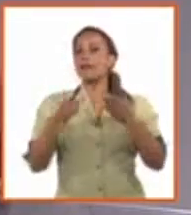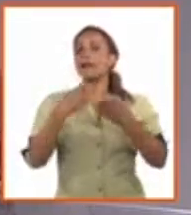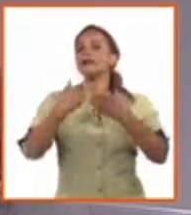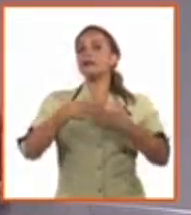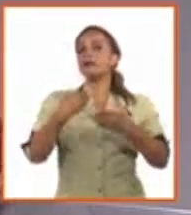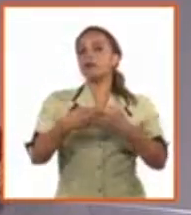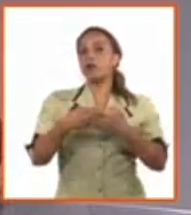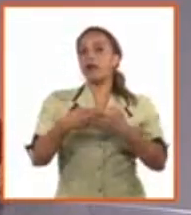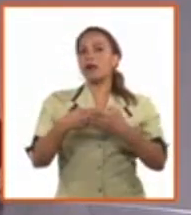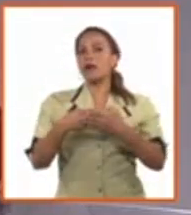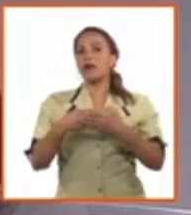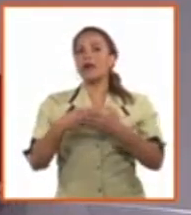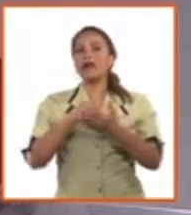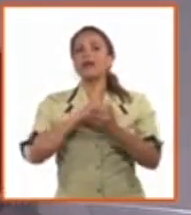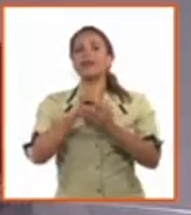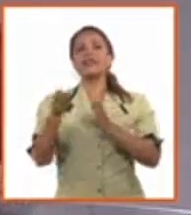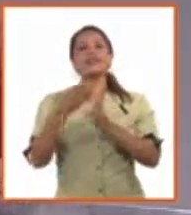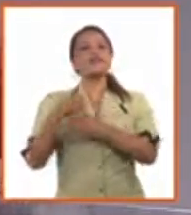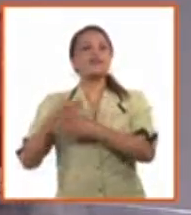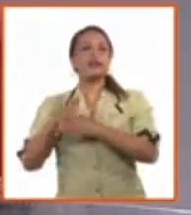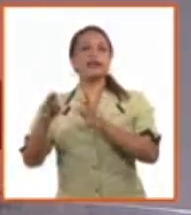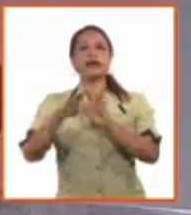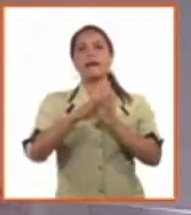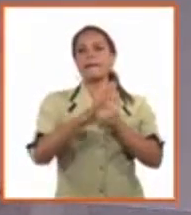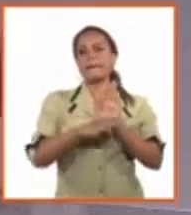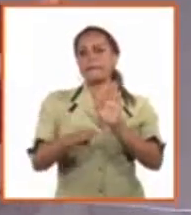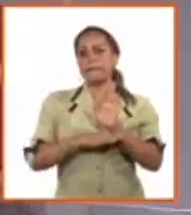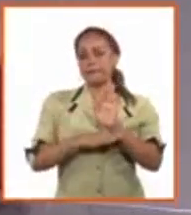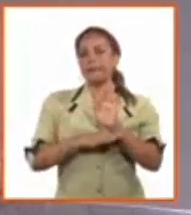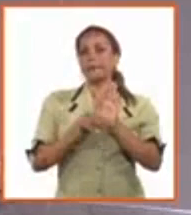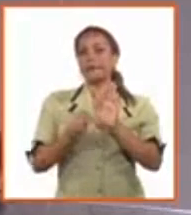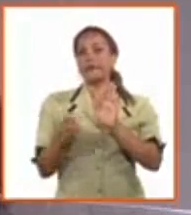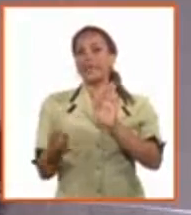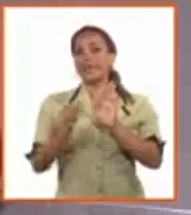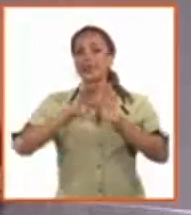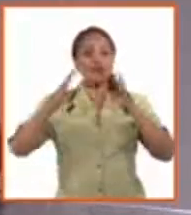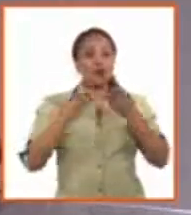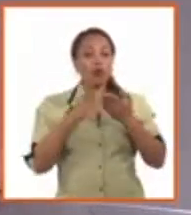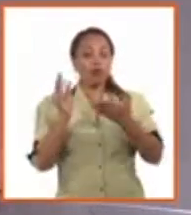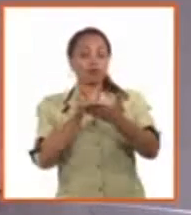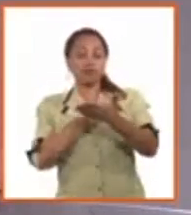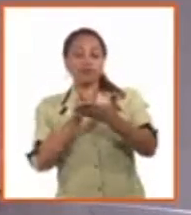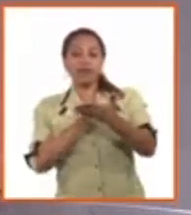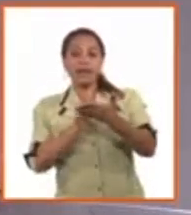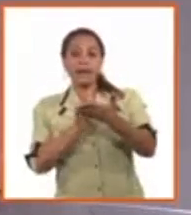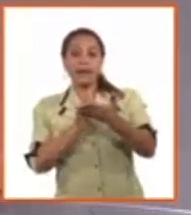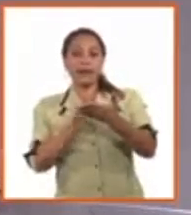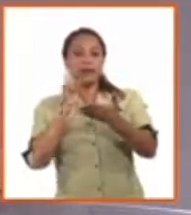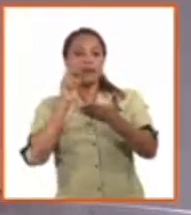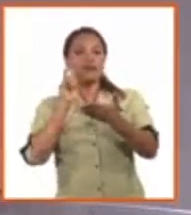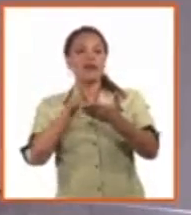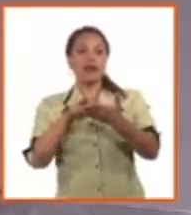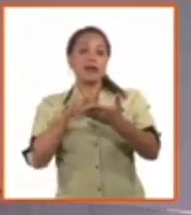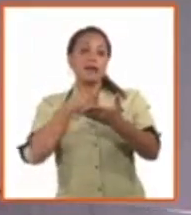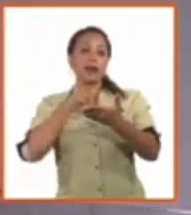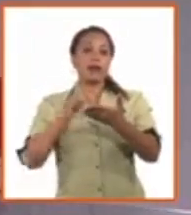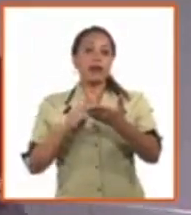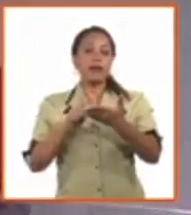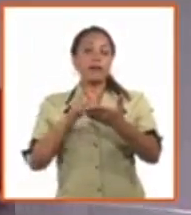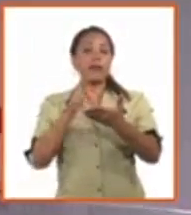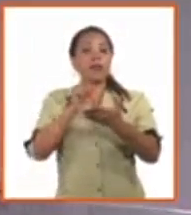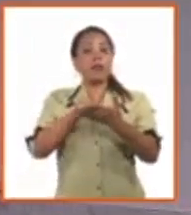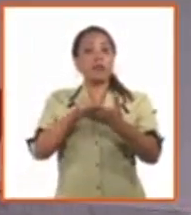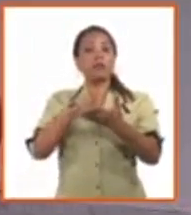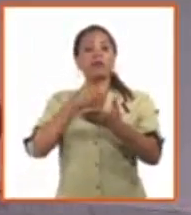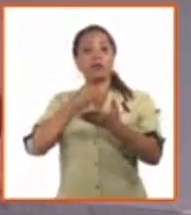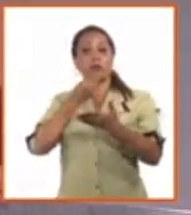basado en plataforma donde todos vayan acudan a esa plaza o en un caso en un momento van